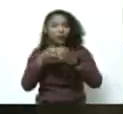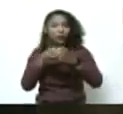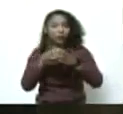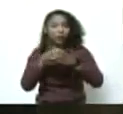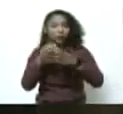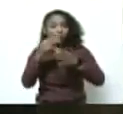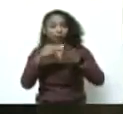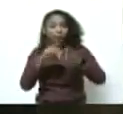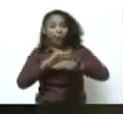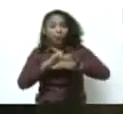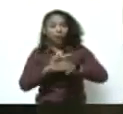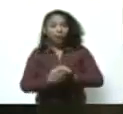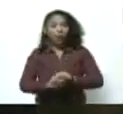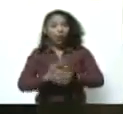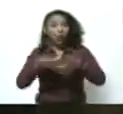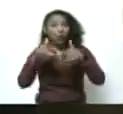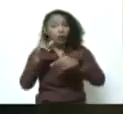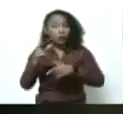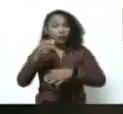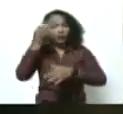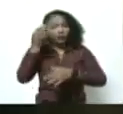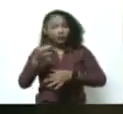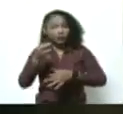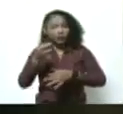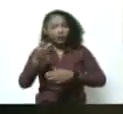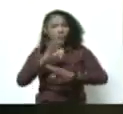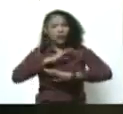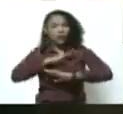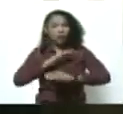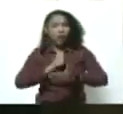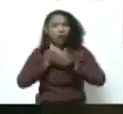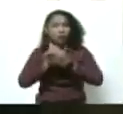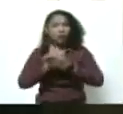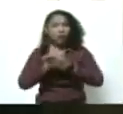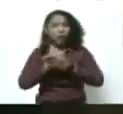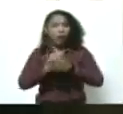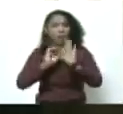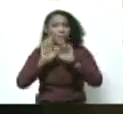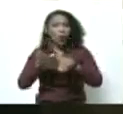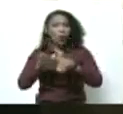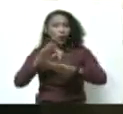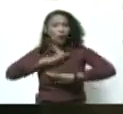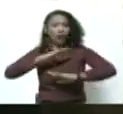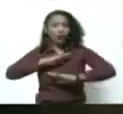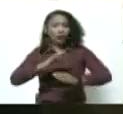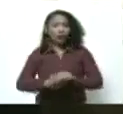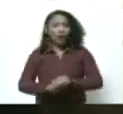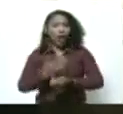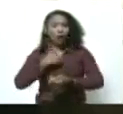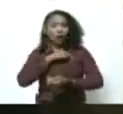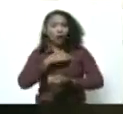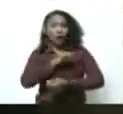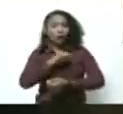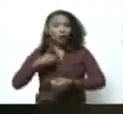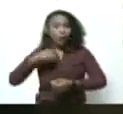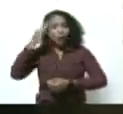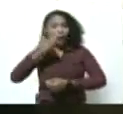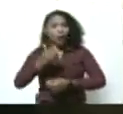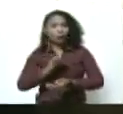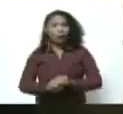los cuales, téngalo por seguro, que van en beneficio y redundarán en el apoyo y en beneficio a nuestro personal